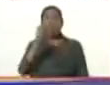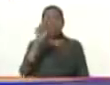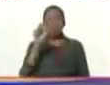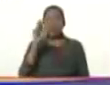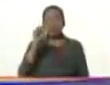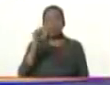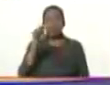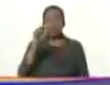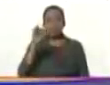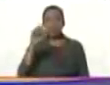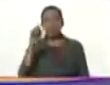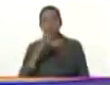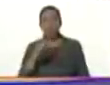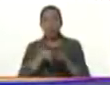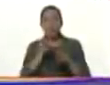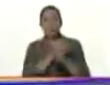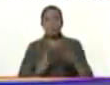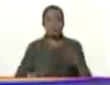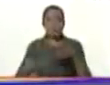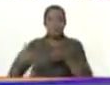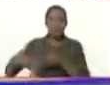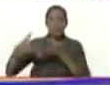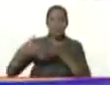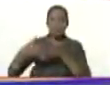el presidente Kennedy.